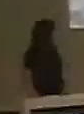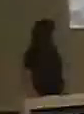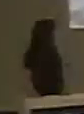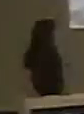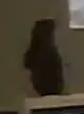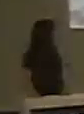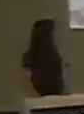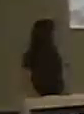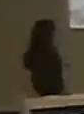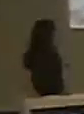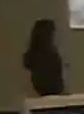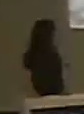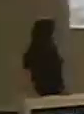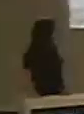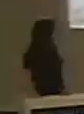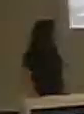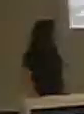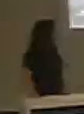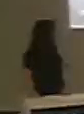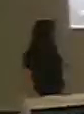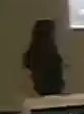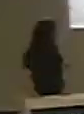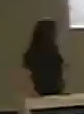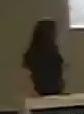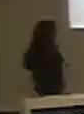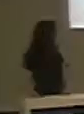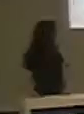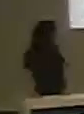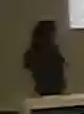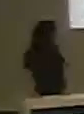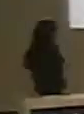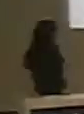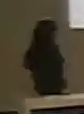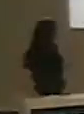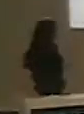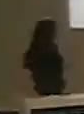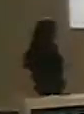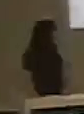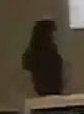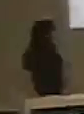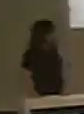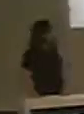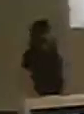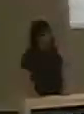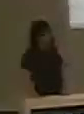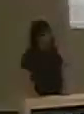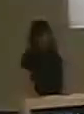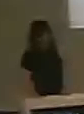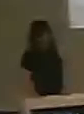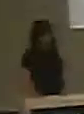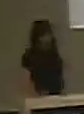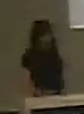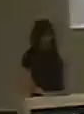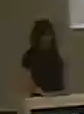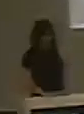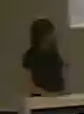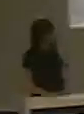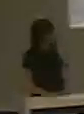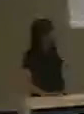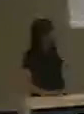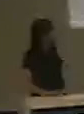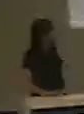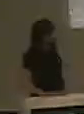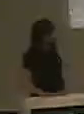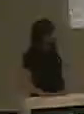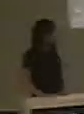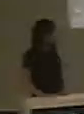Carmen Nadarraga fue una mujer que en medio de la prohibición y con la falta de libertad que sufrían las mujeres en la época en la que